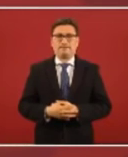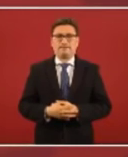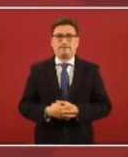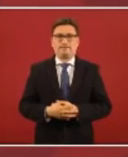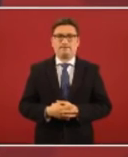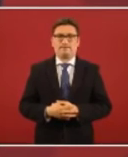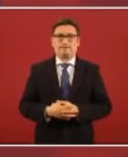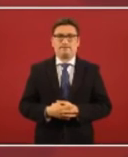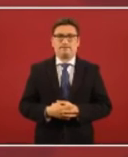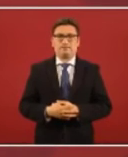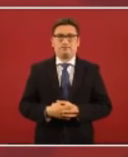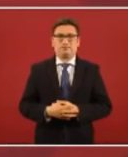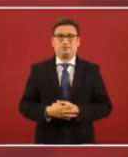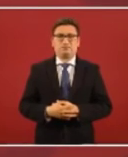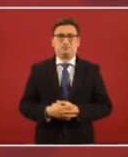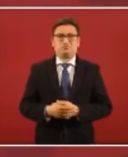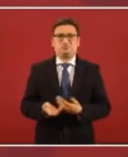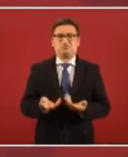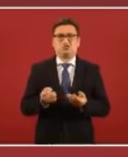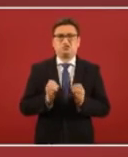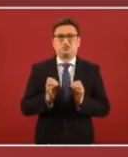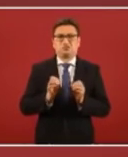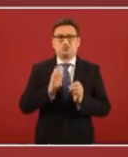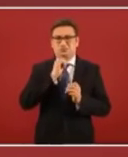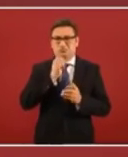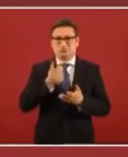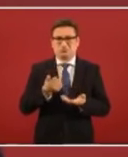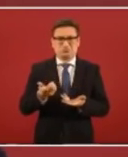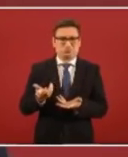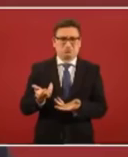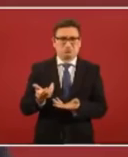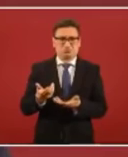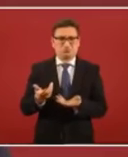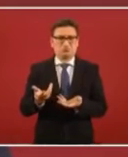no hay nada